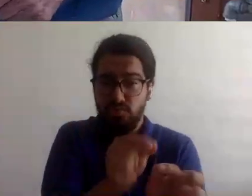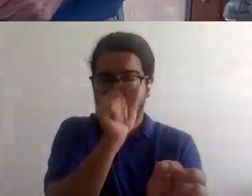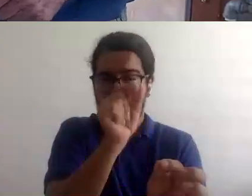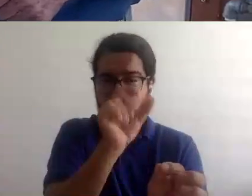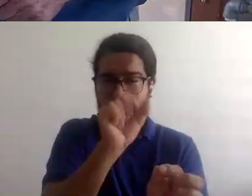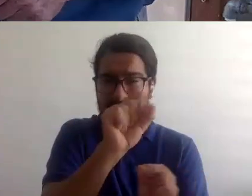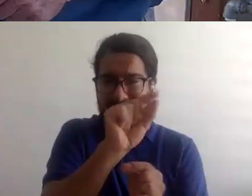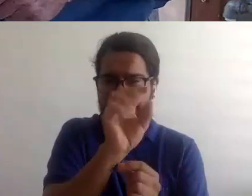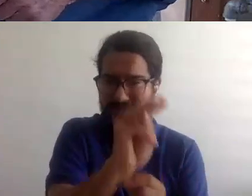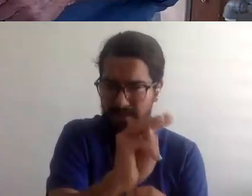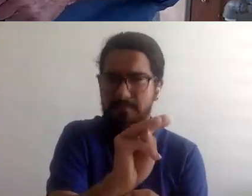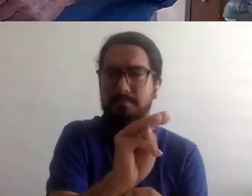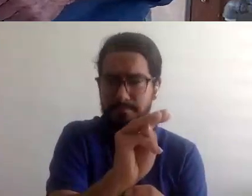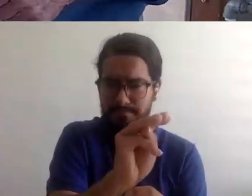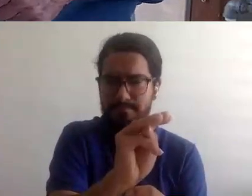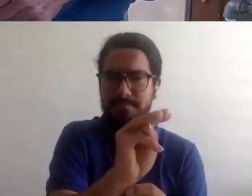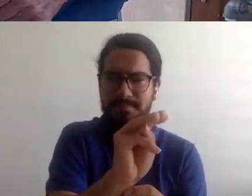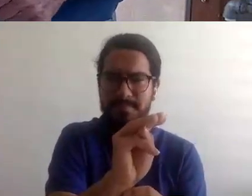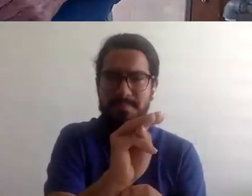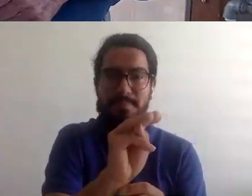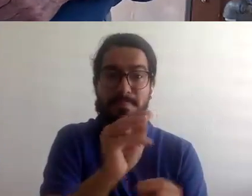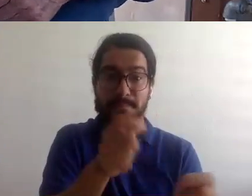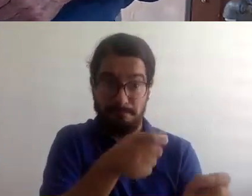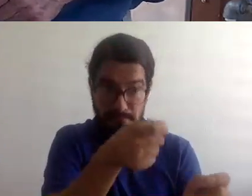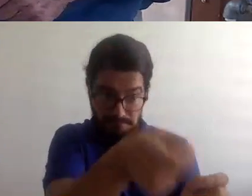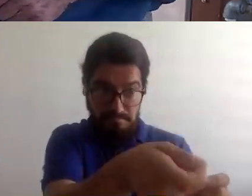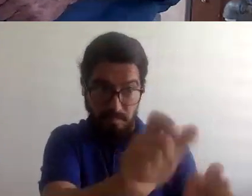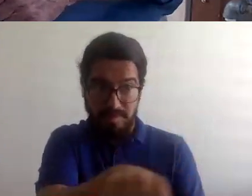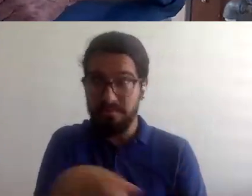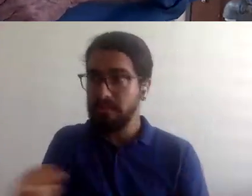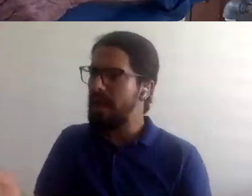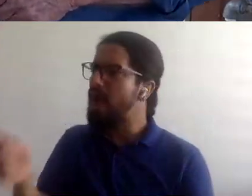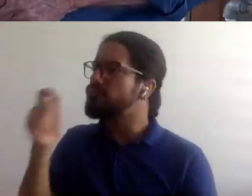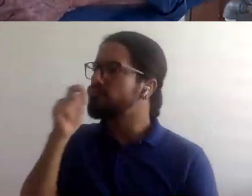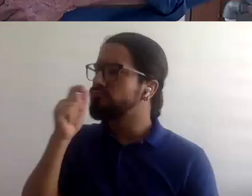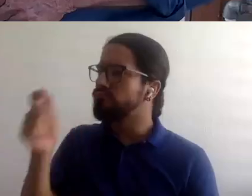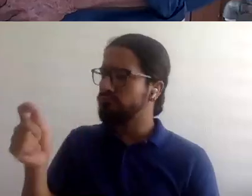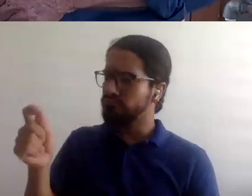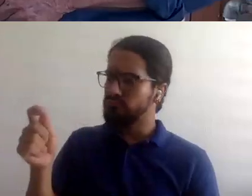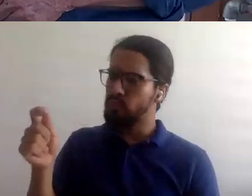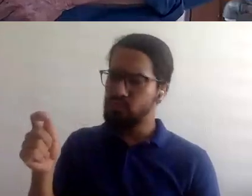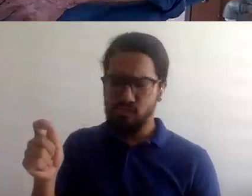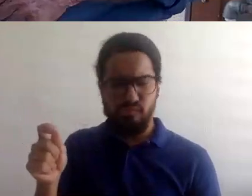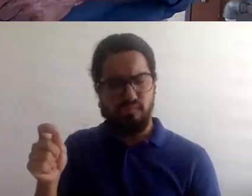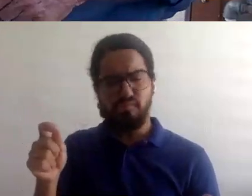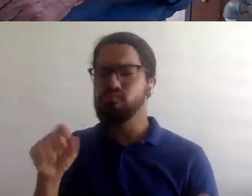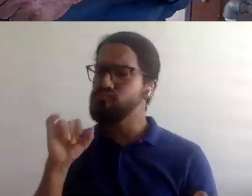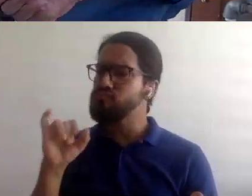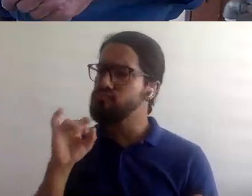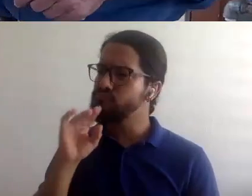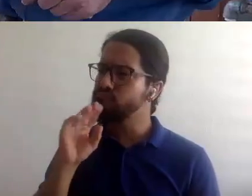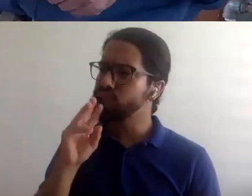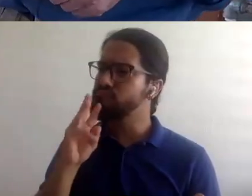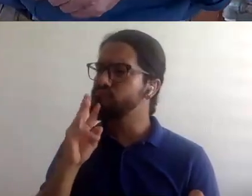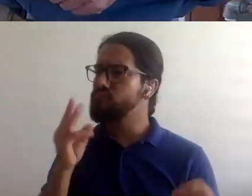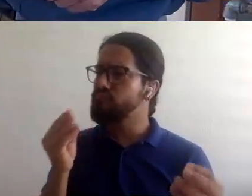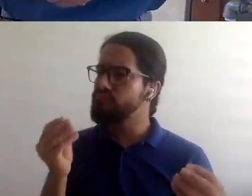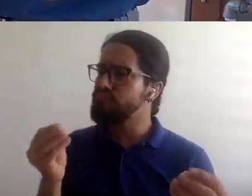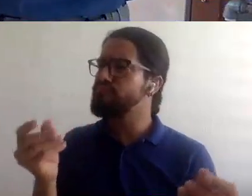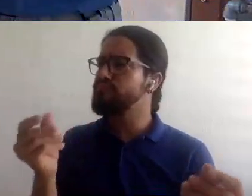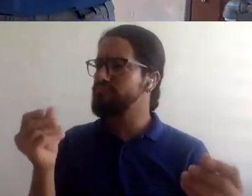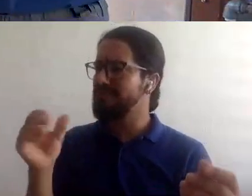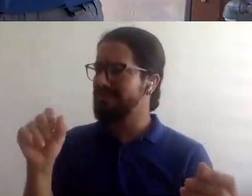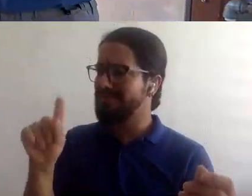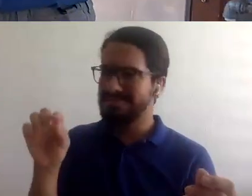¡Ay, qué rico! ¡Qué rico el juguito! Gracias. Súper buena textura, de veras tiene mucha agua, ¿no? Sí. Entonces queremos